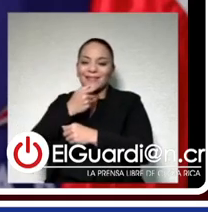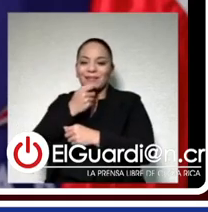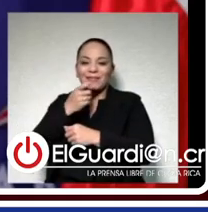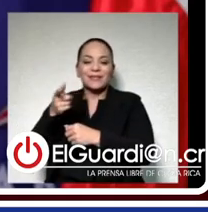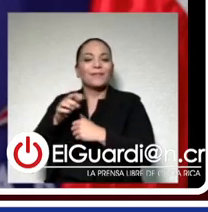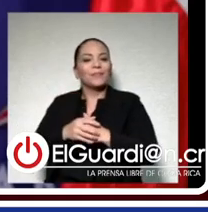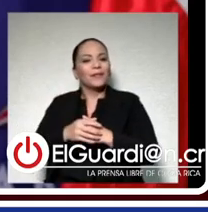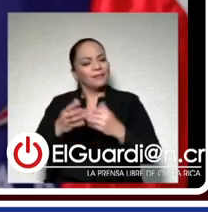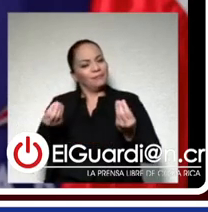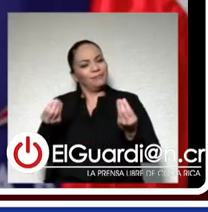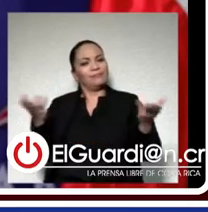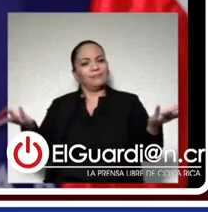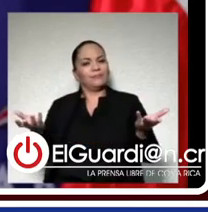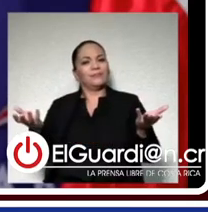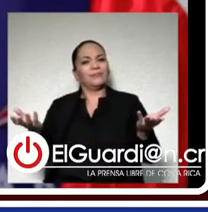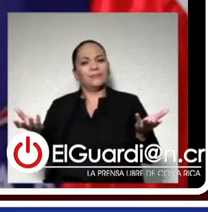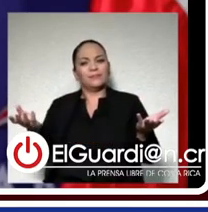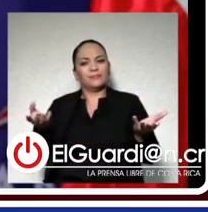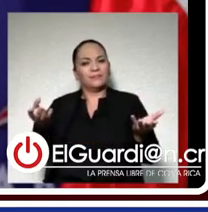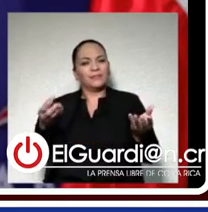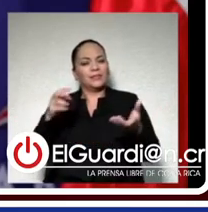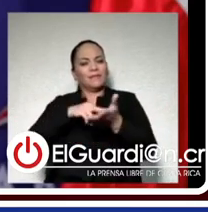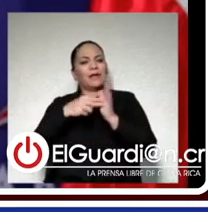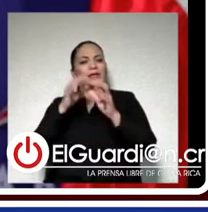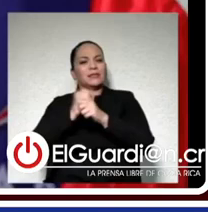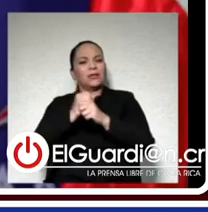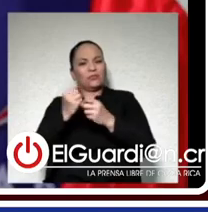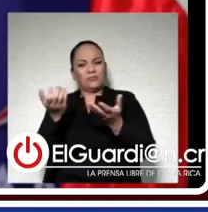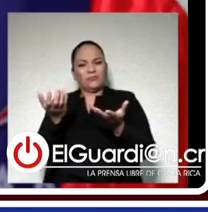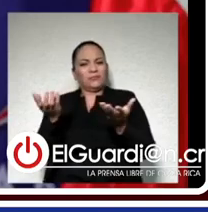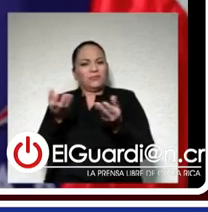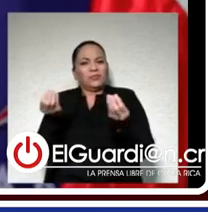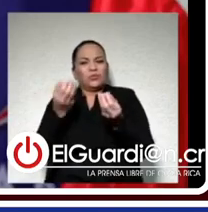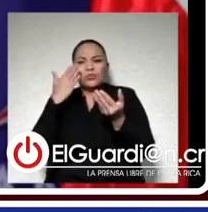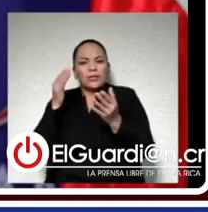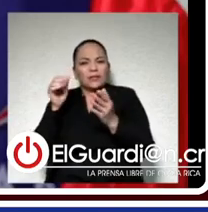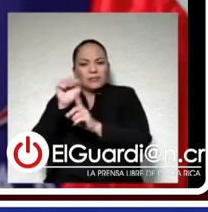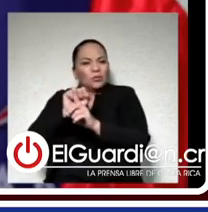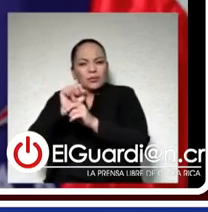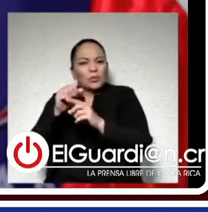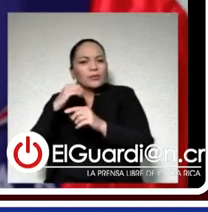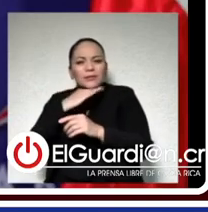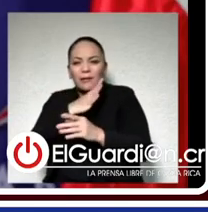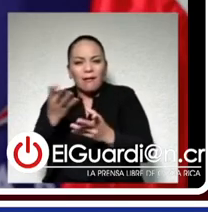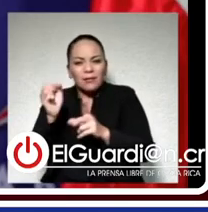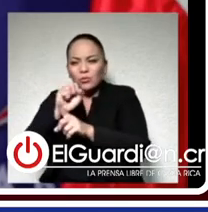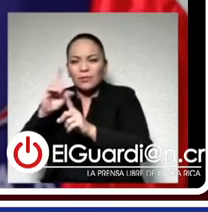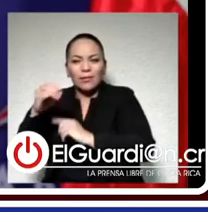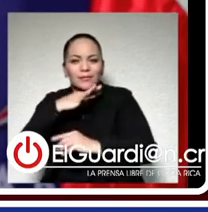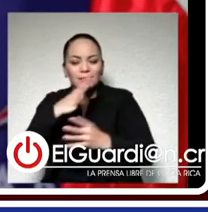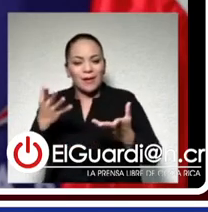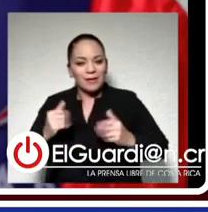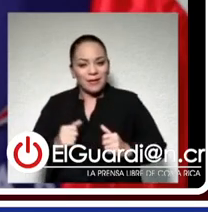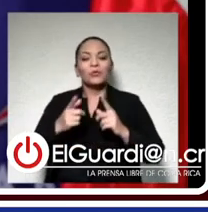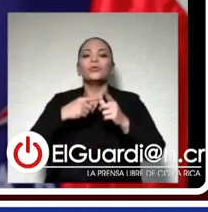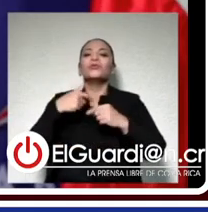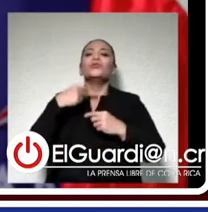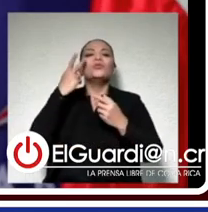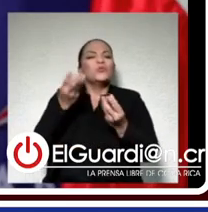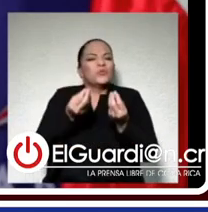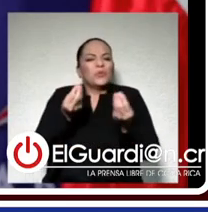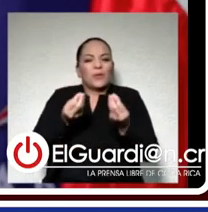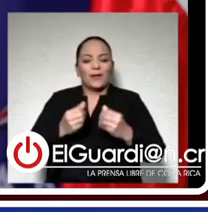sociedades muy extrañas. Bueno, entonces, yo lo que veo es una